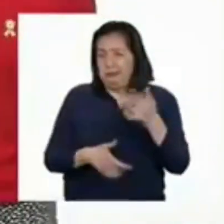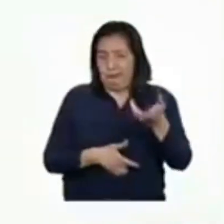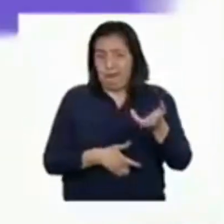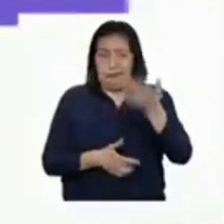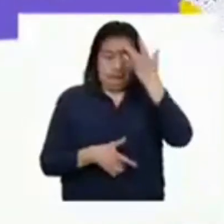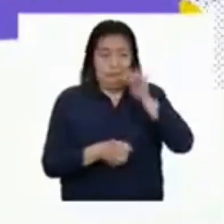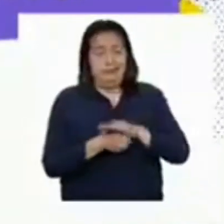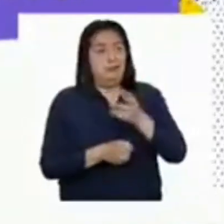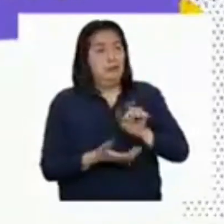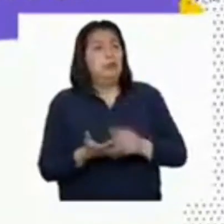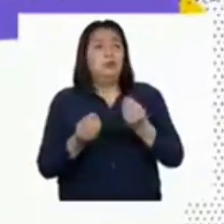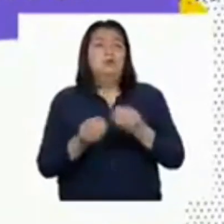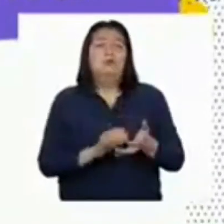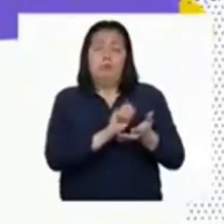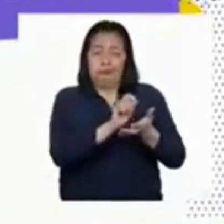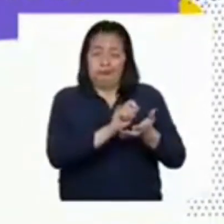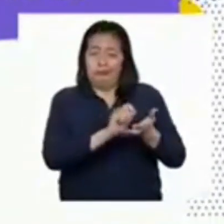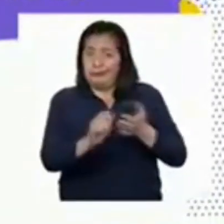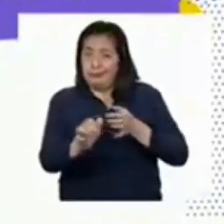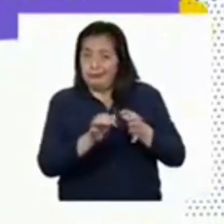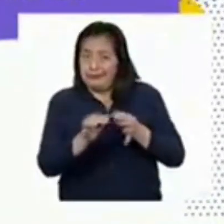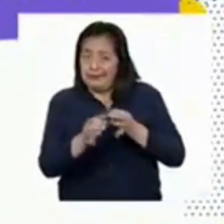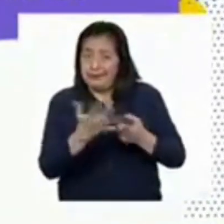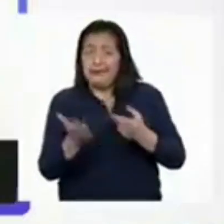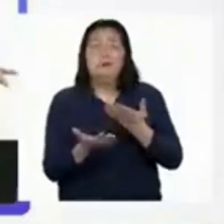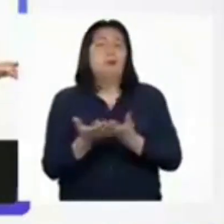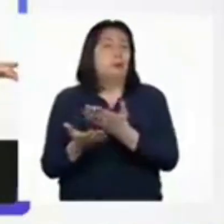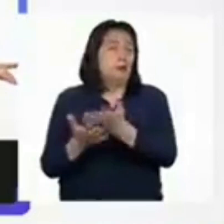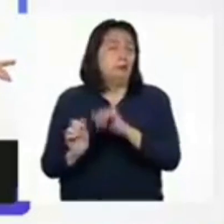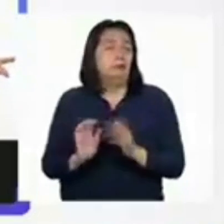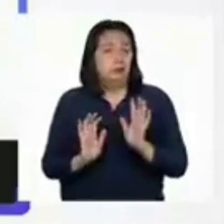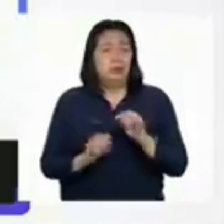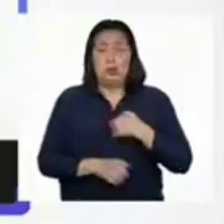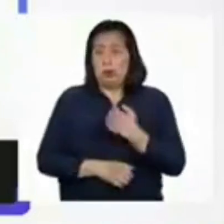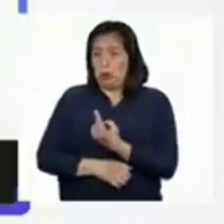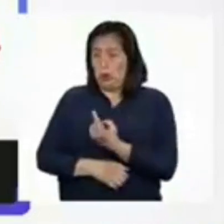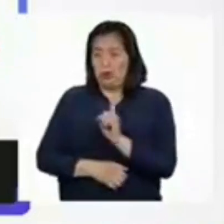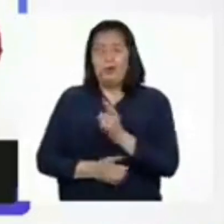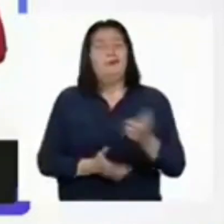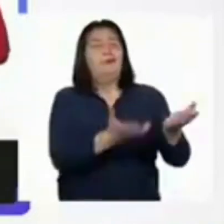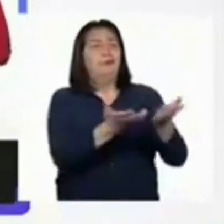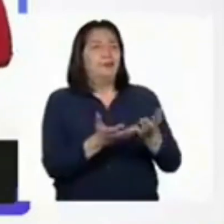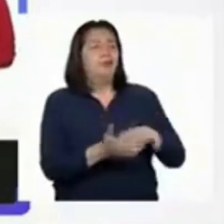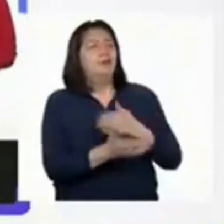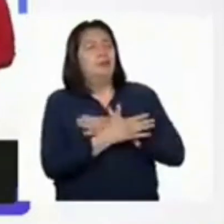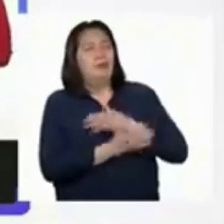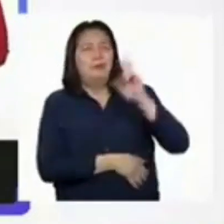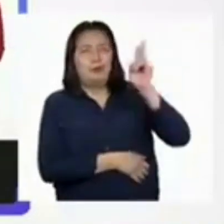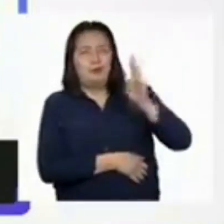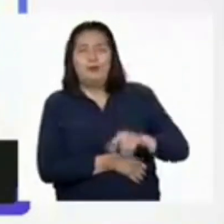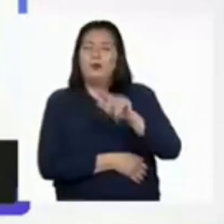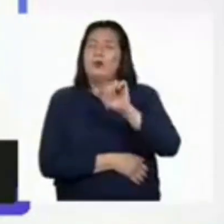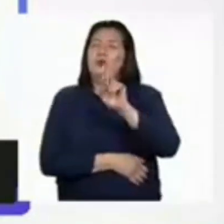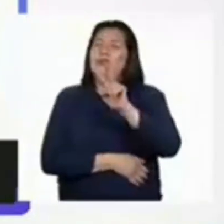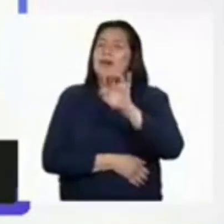estamos viviendo mediante un texto argumentativo escrito. Pero no estamos solos. Hoy le damos la bienvenida a nuestro querido profesor